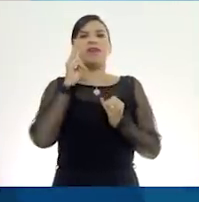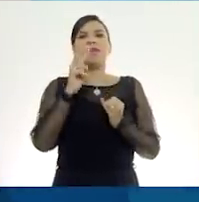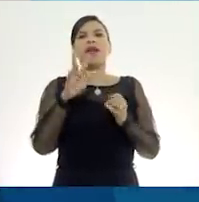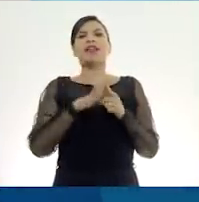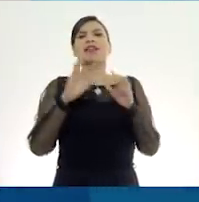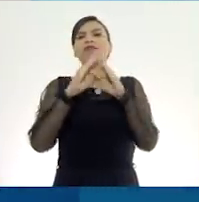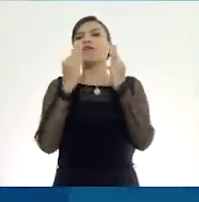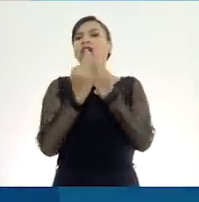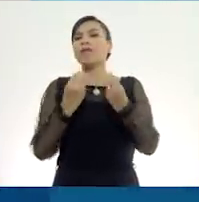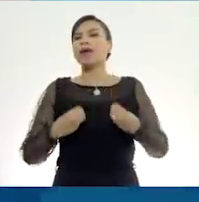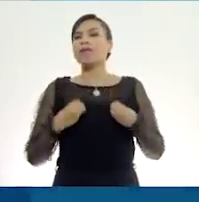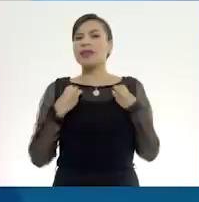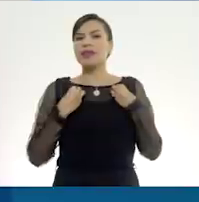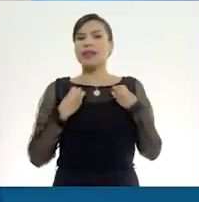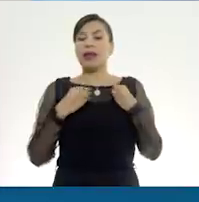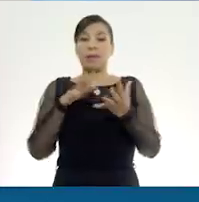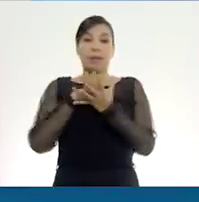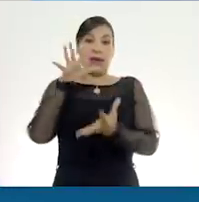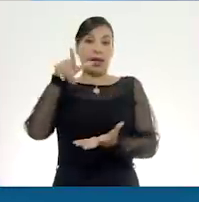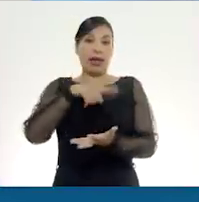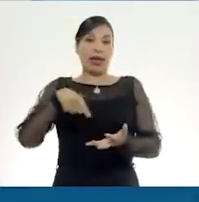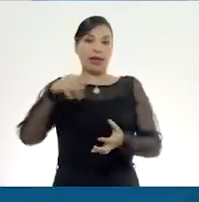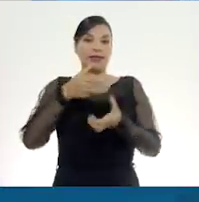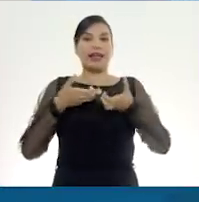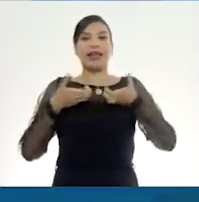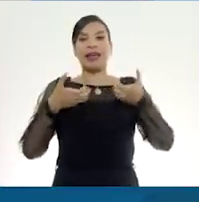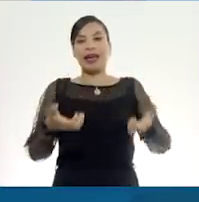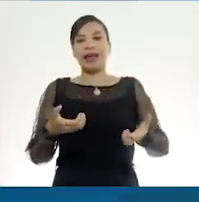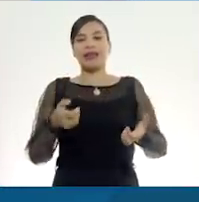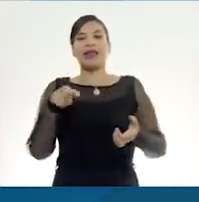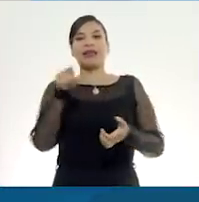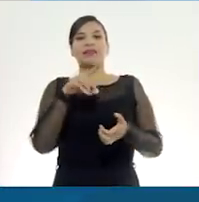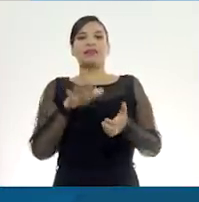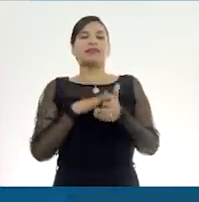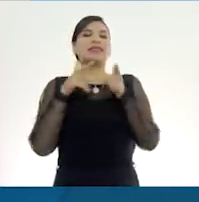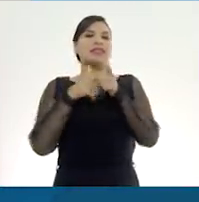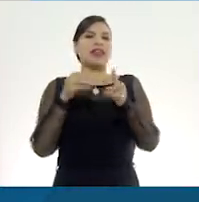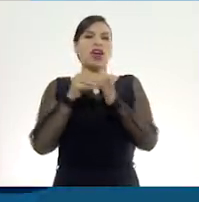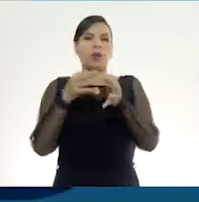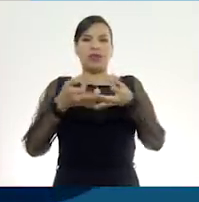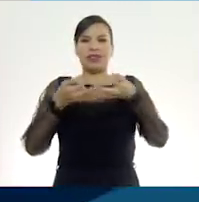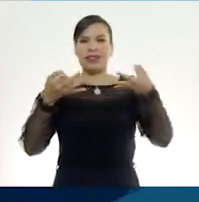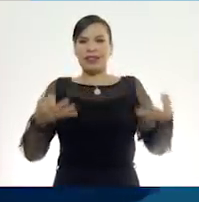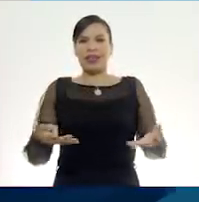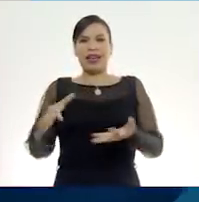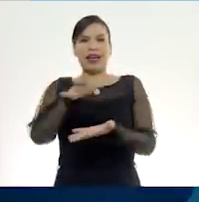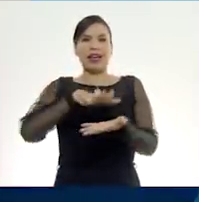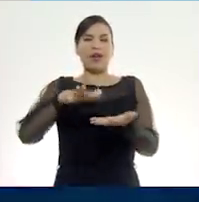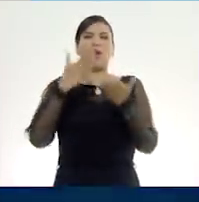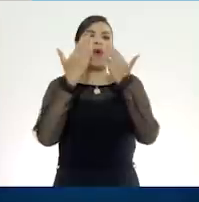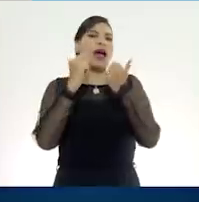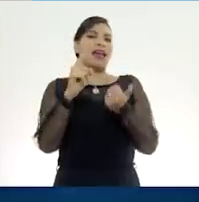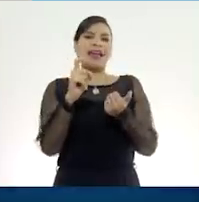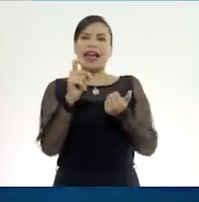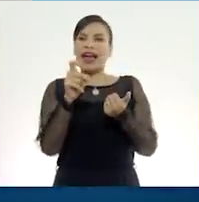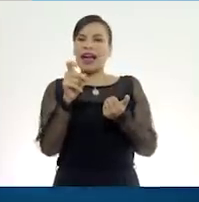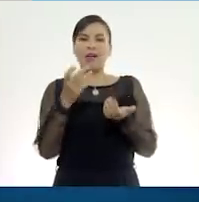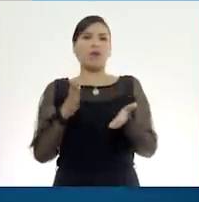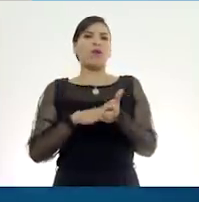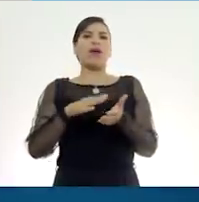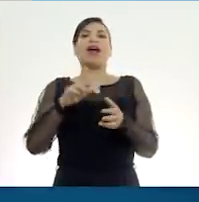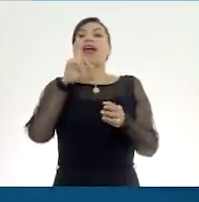en las formas de vida. La mayor parte de las calles seguían siendo de terracería, no había agua potable, tampoco